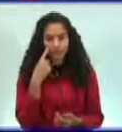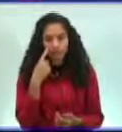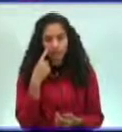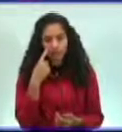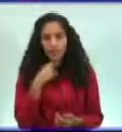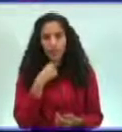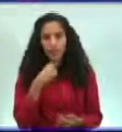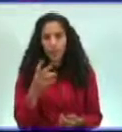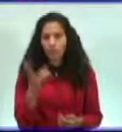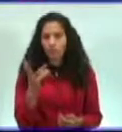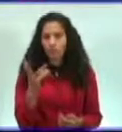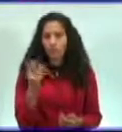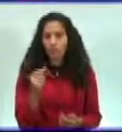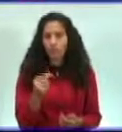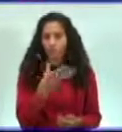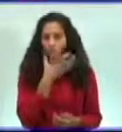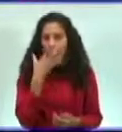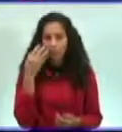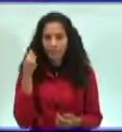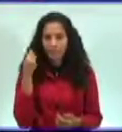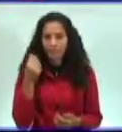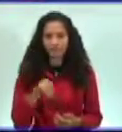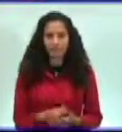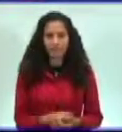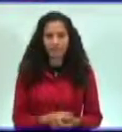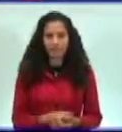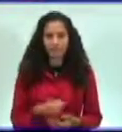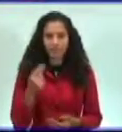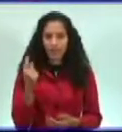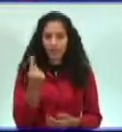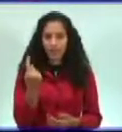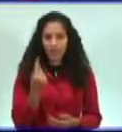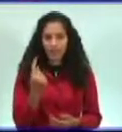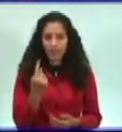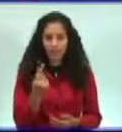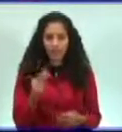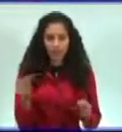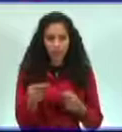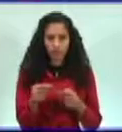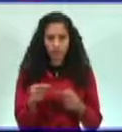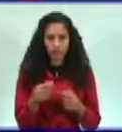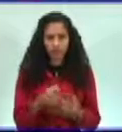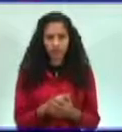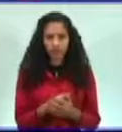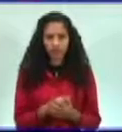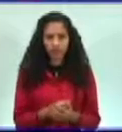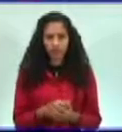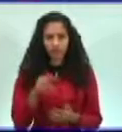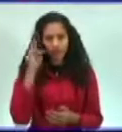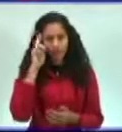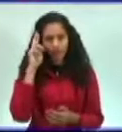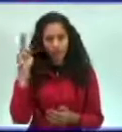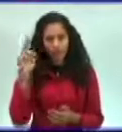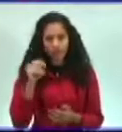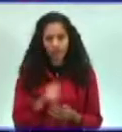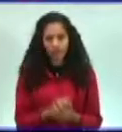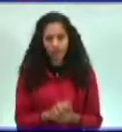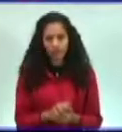los números perdidos. En la primera igualdad, recuerden